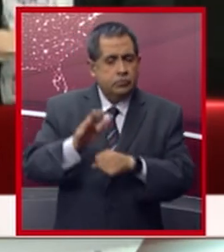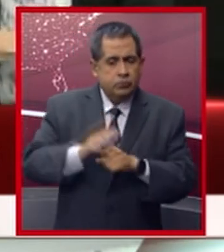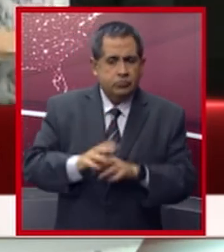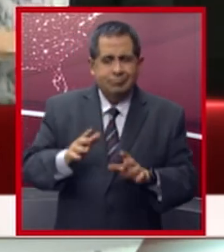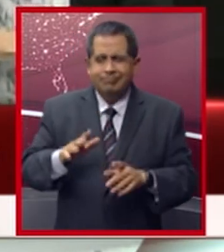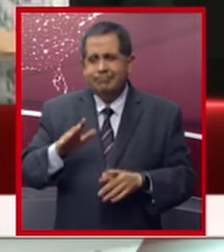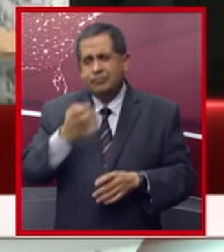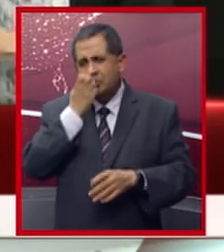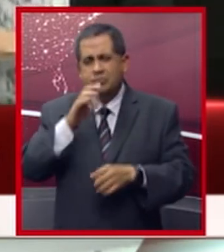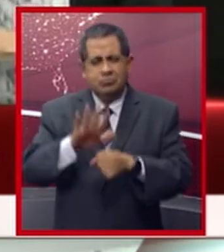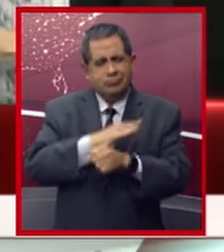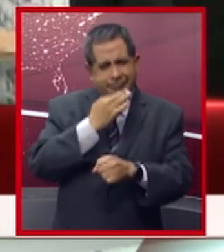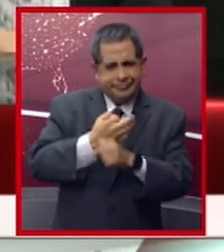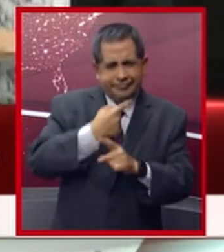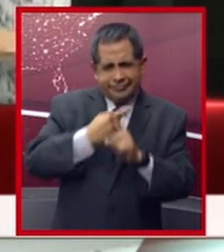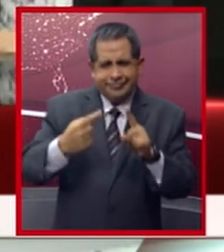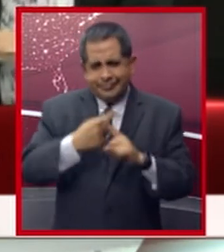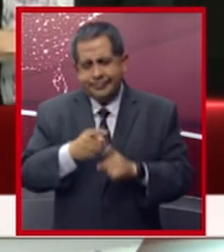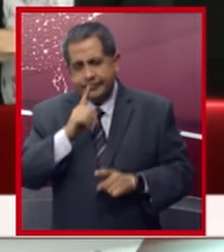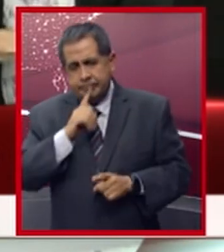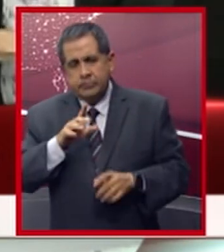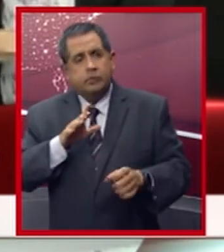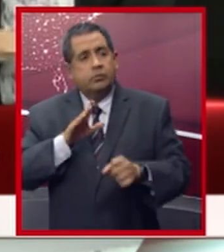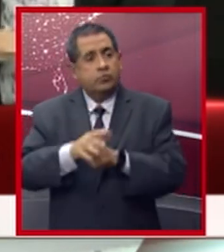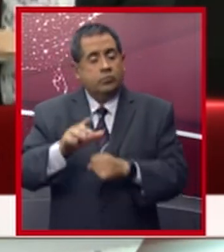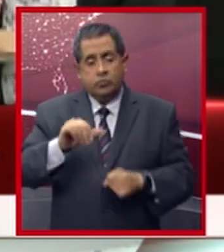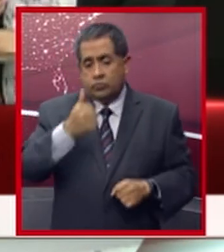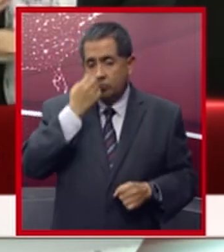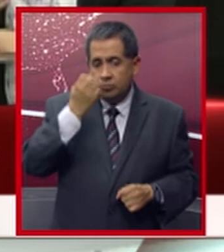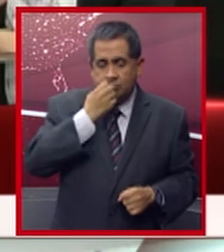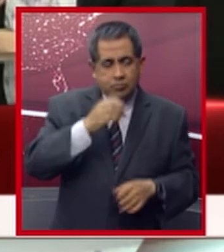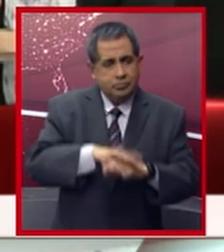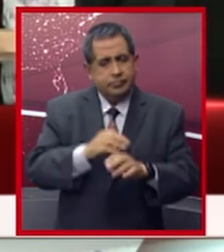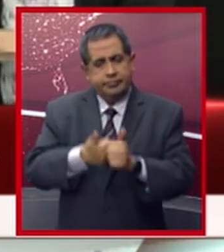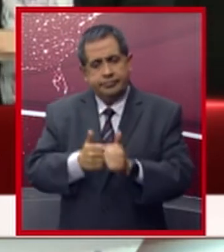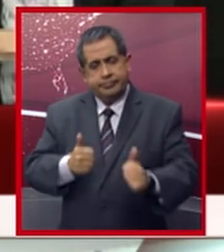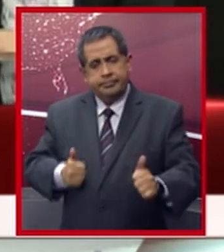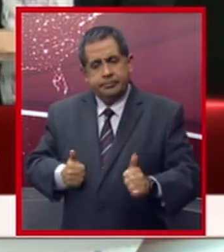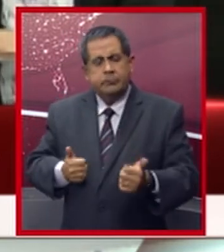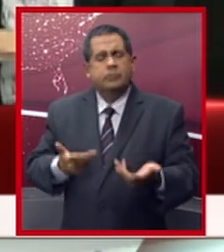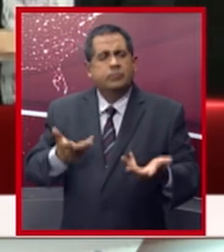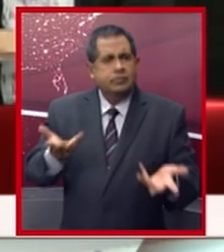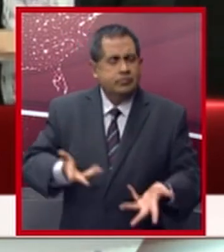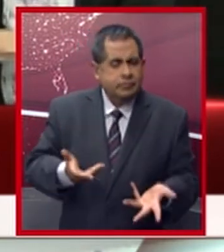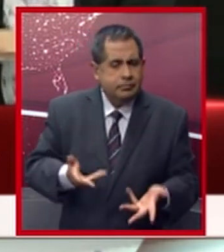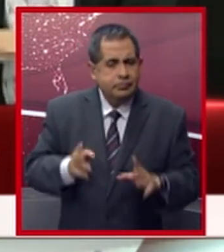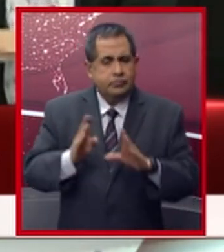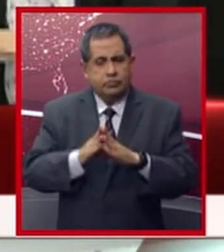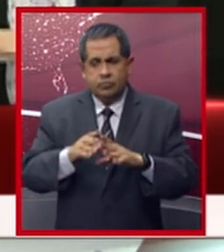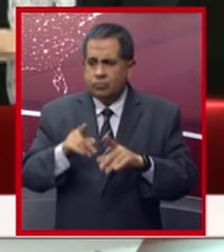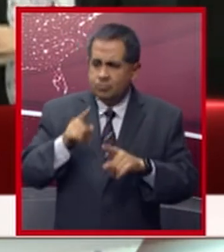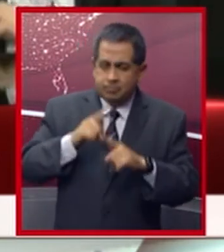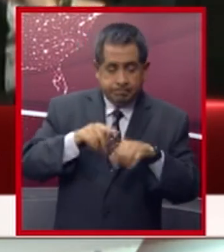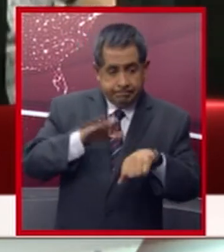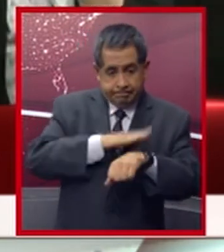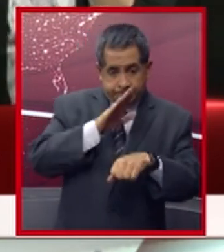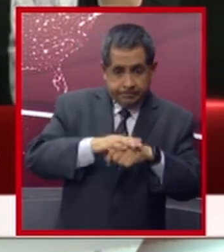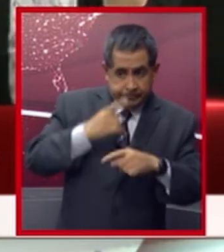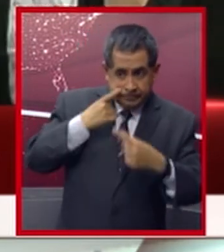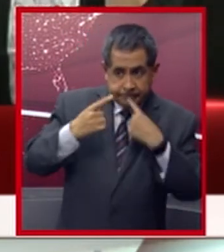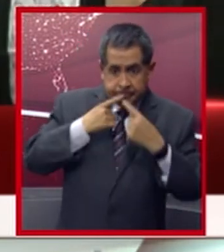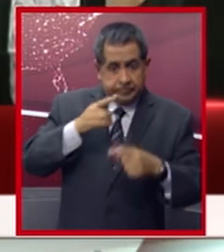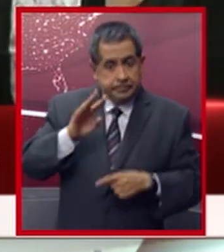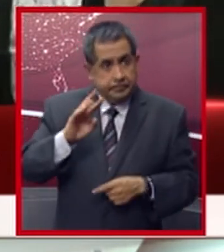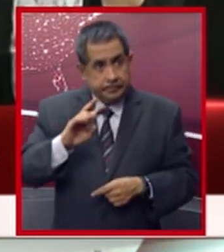mediana calidad y cuáles son las que se están quedando rezagadas. Si hace esto y ese sistema de cualificaciones